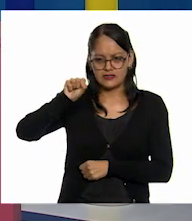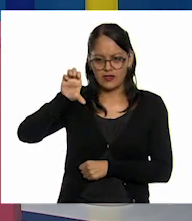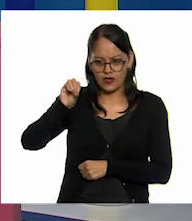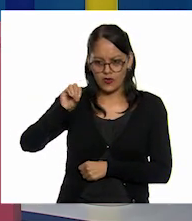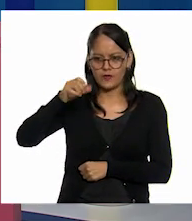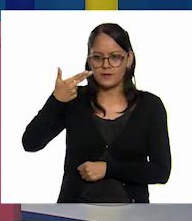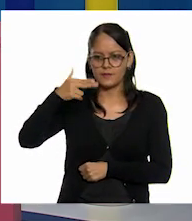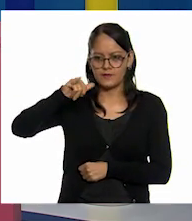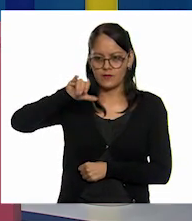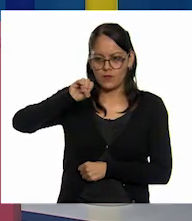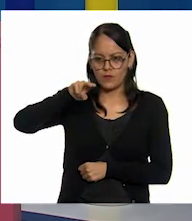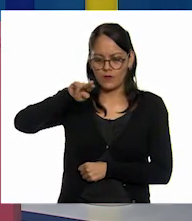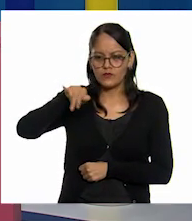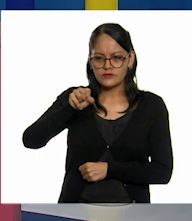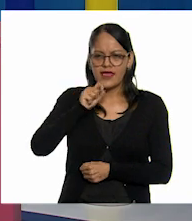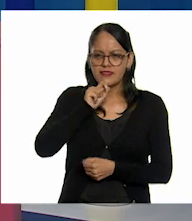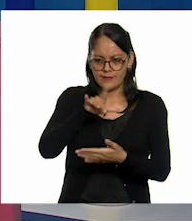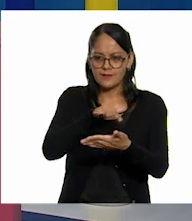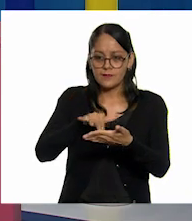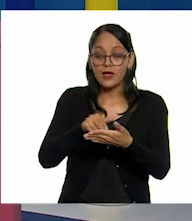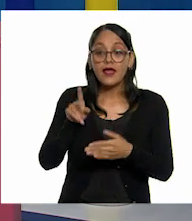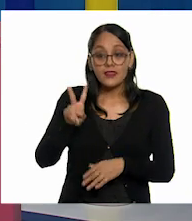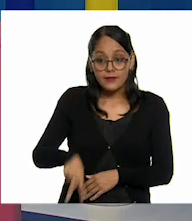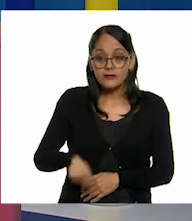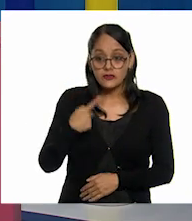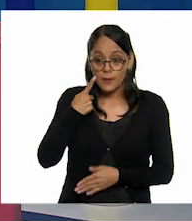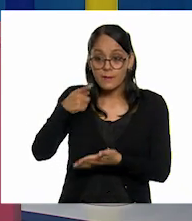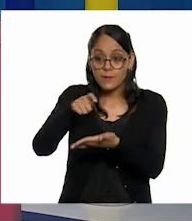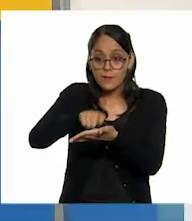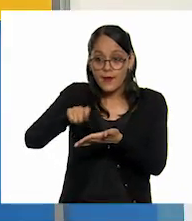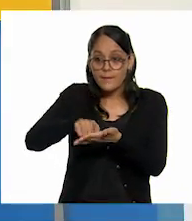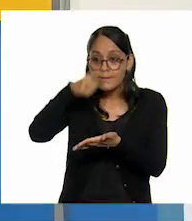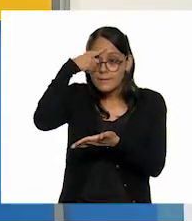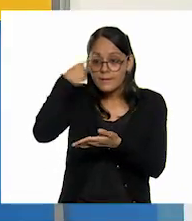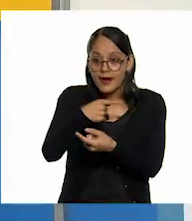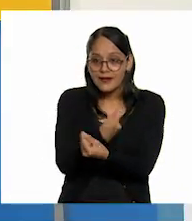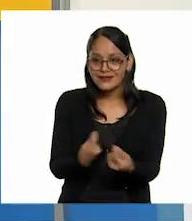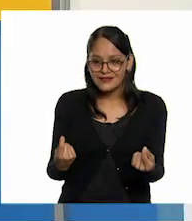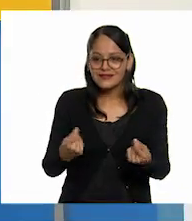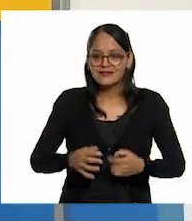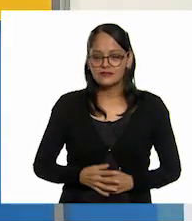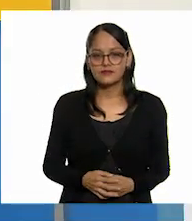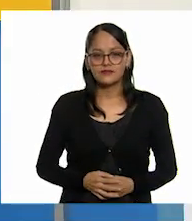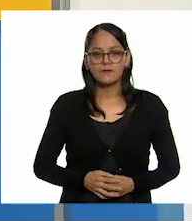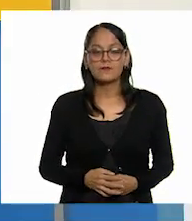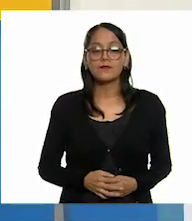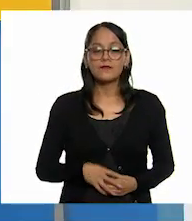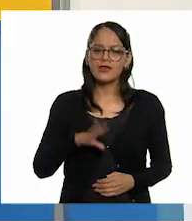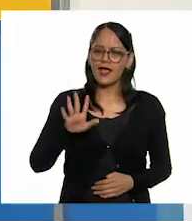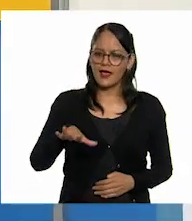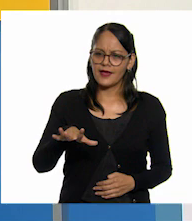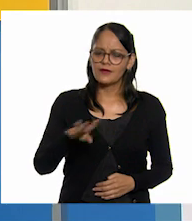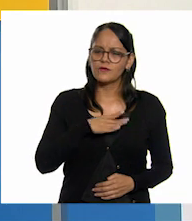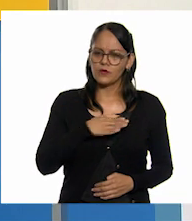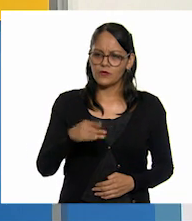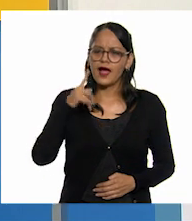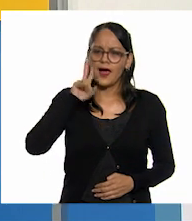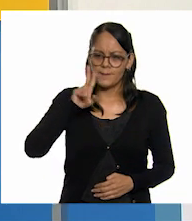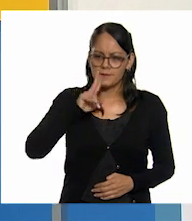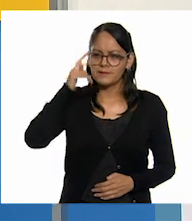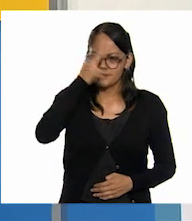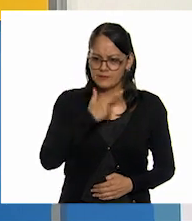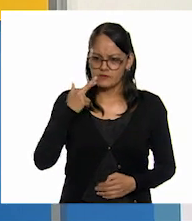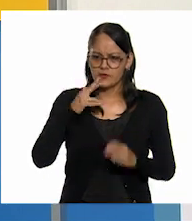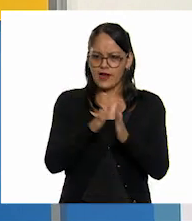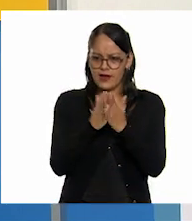he dado cuenta que escribe especialmente para el público infantil. Bueno, pues podríamos revisar lo que ha escrito